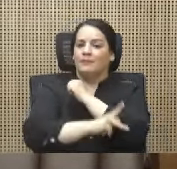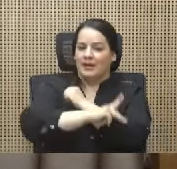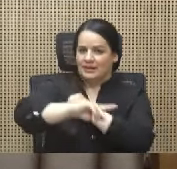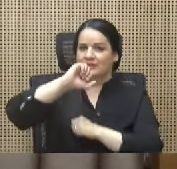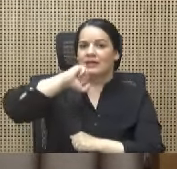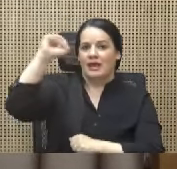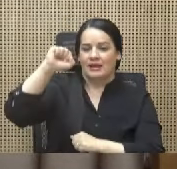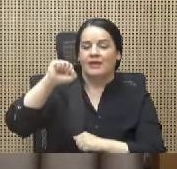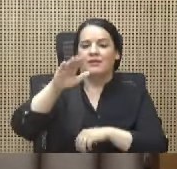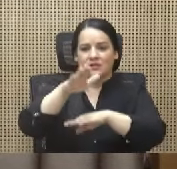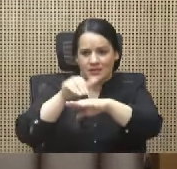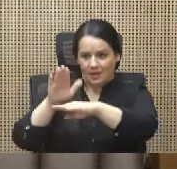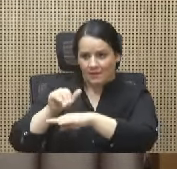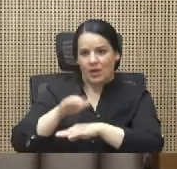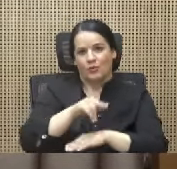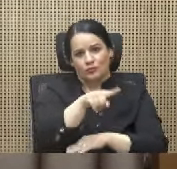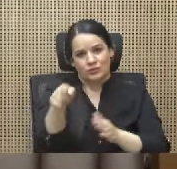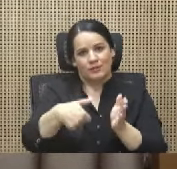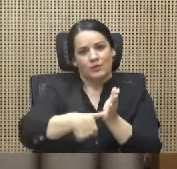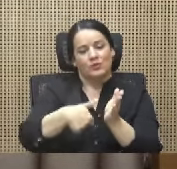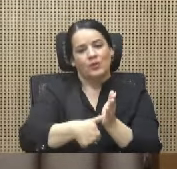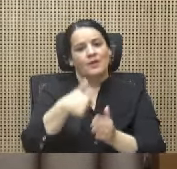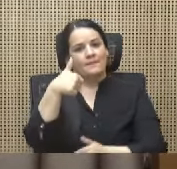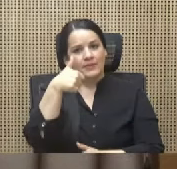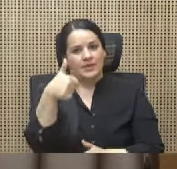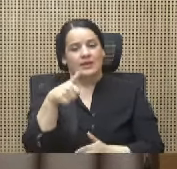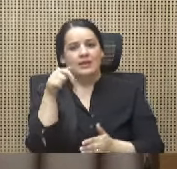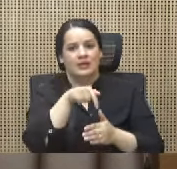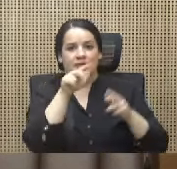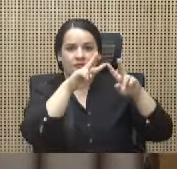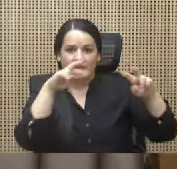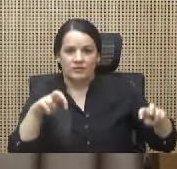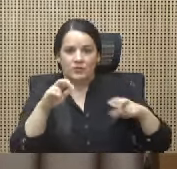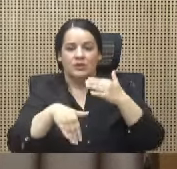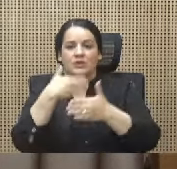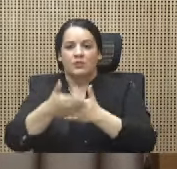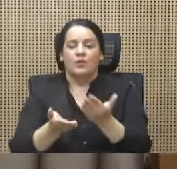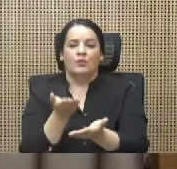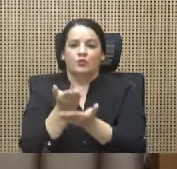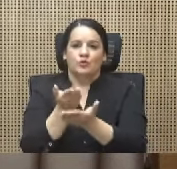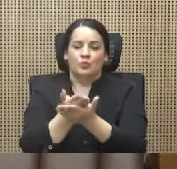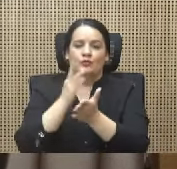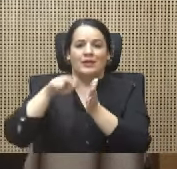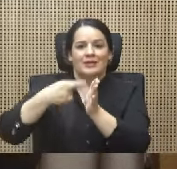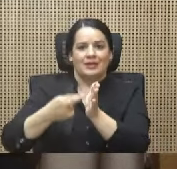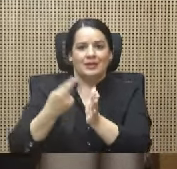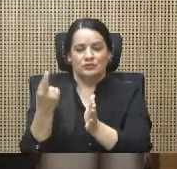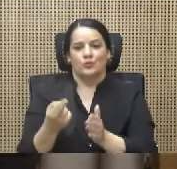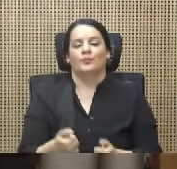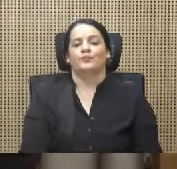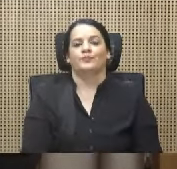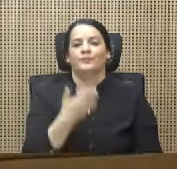hago un llamado para votar favorablemente esta revisión y posteriormente la moción de reiteración. Gracias.